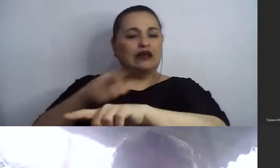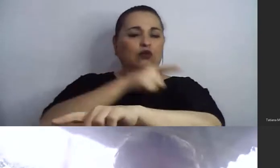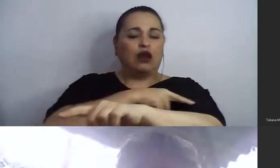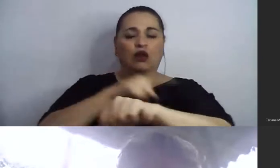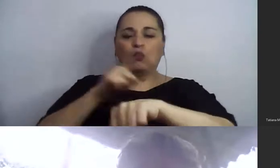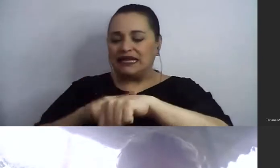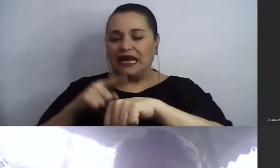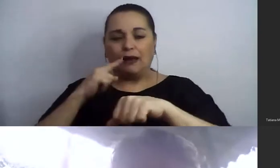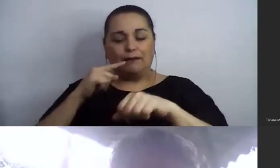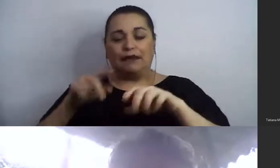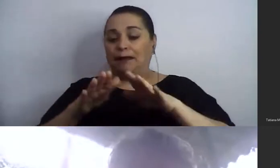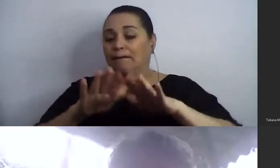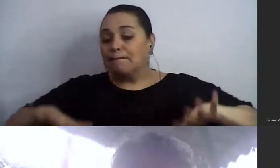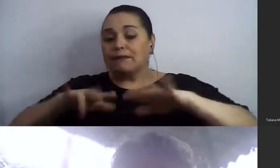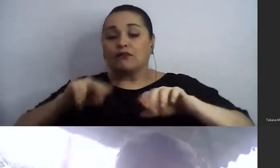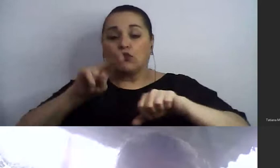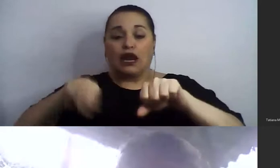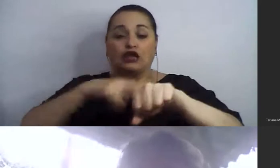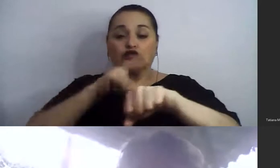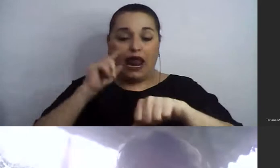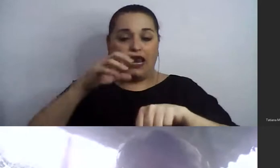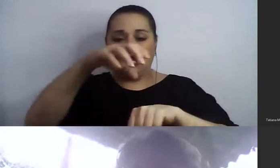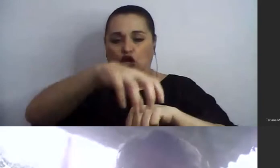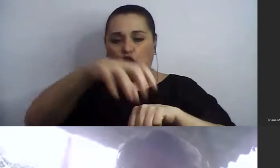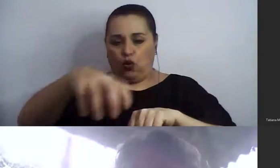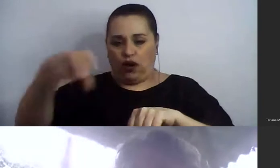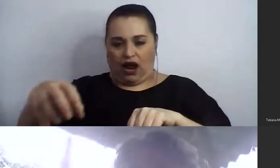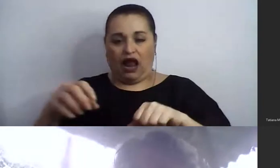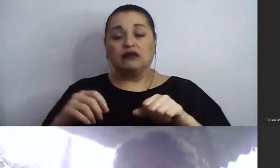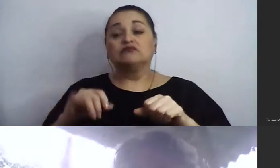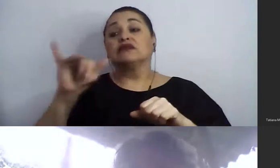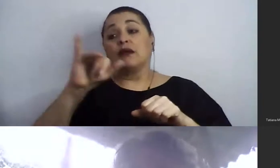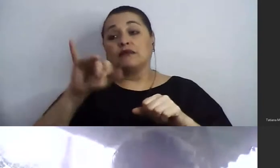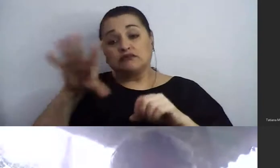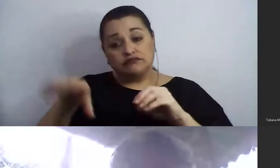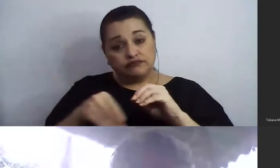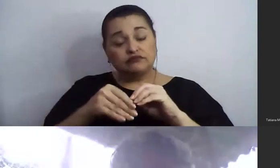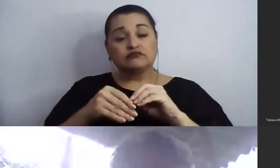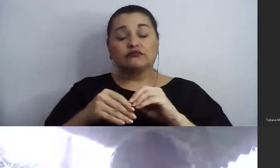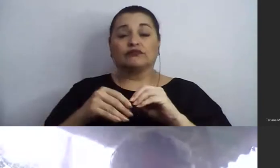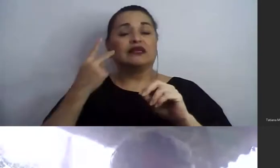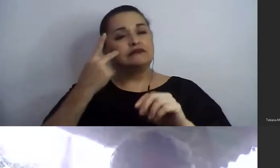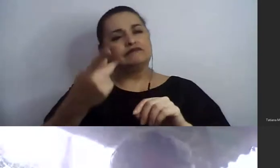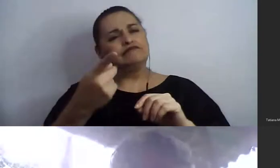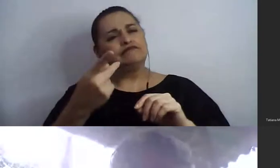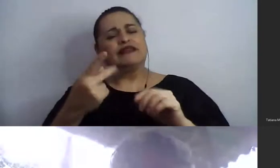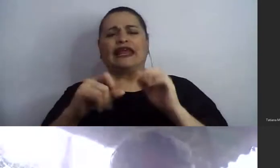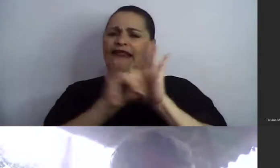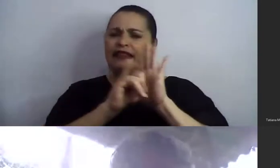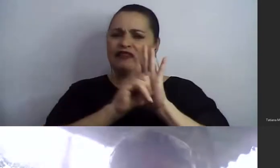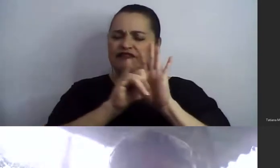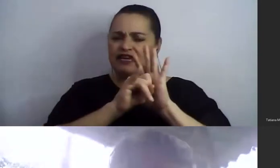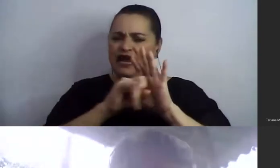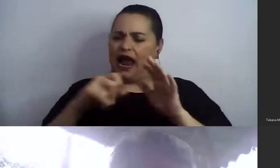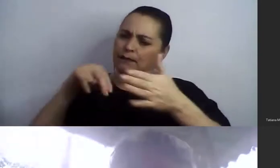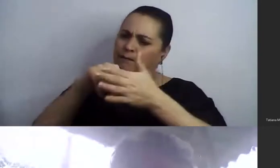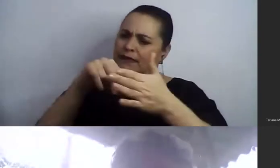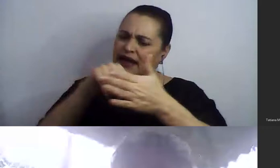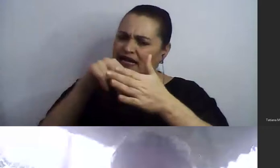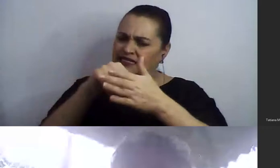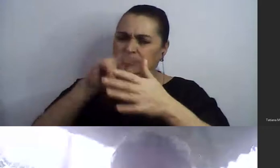los planos nacional y local contribuye además a identificar y abordar las brechas en la implementación de las políticas